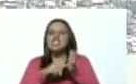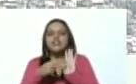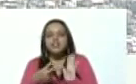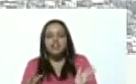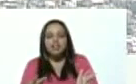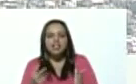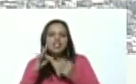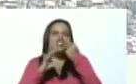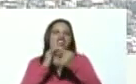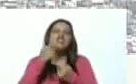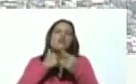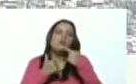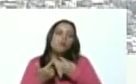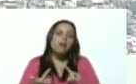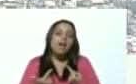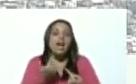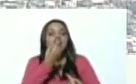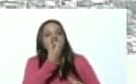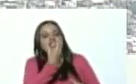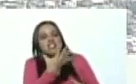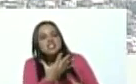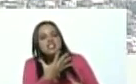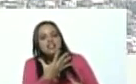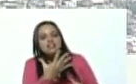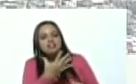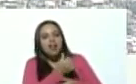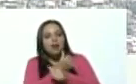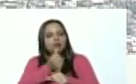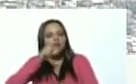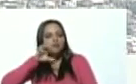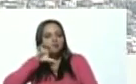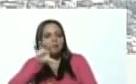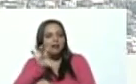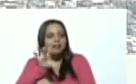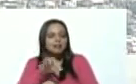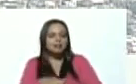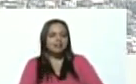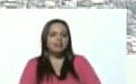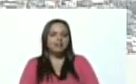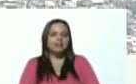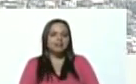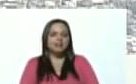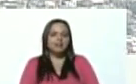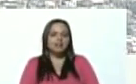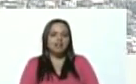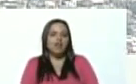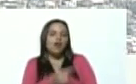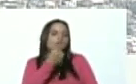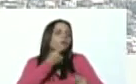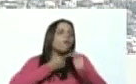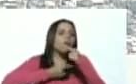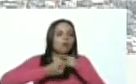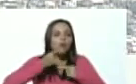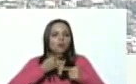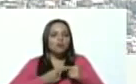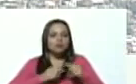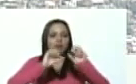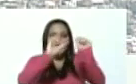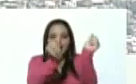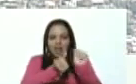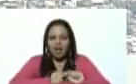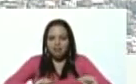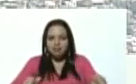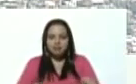belleza, el patriotismo, la estética, el colorido, el arte,